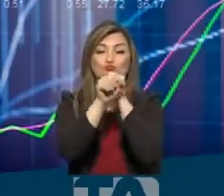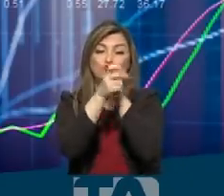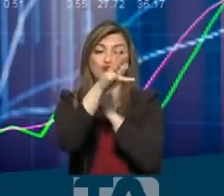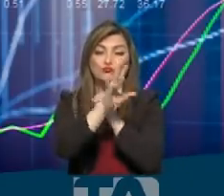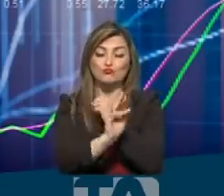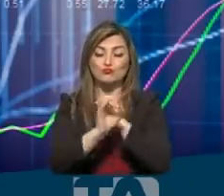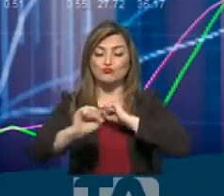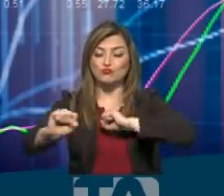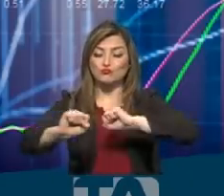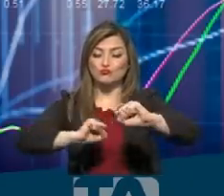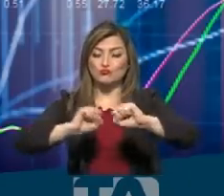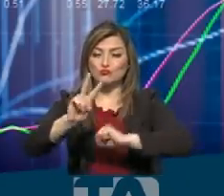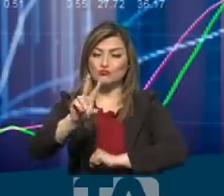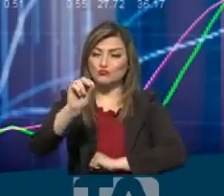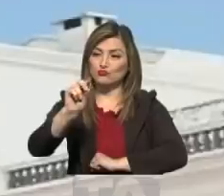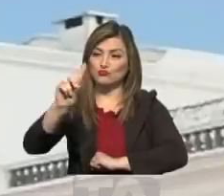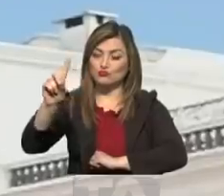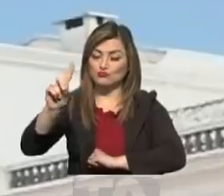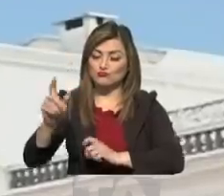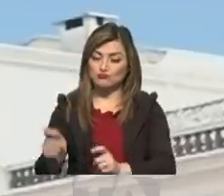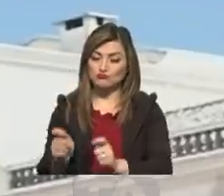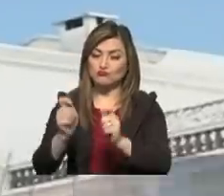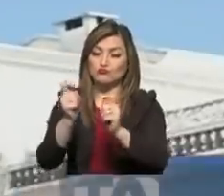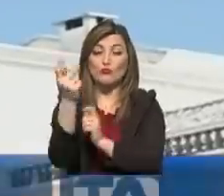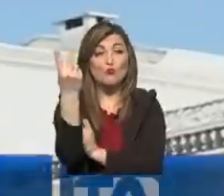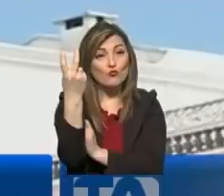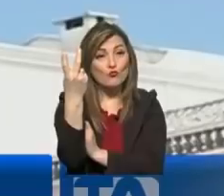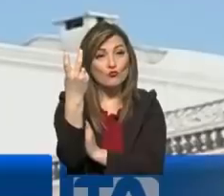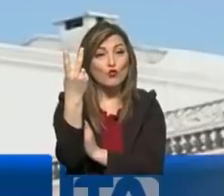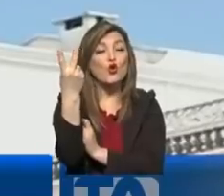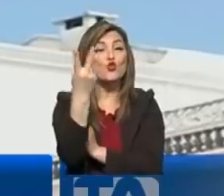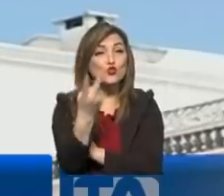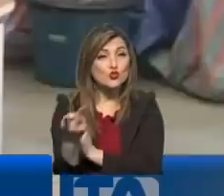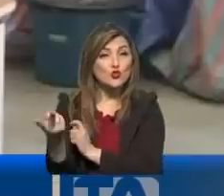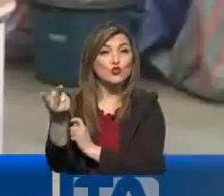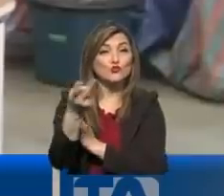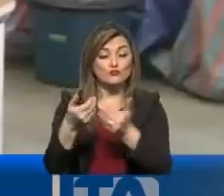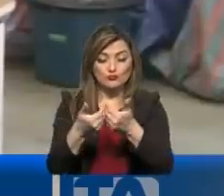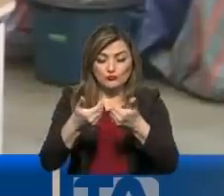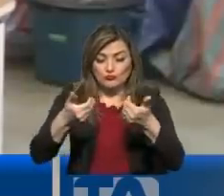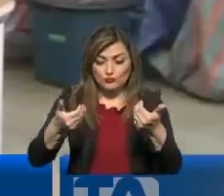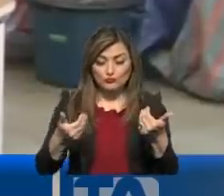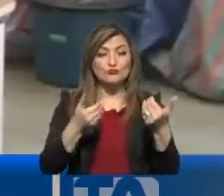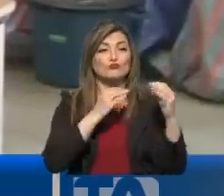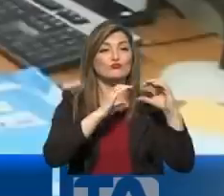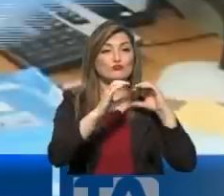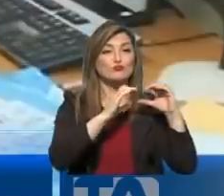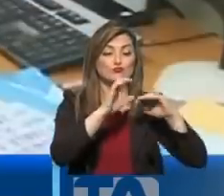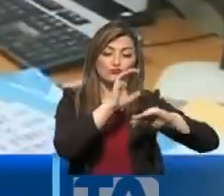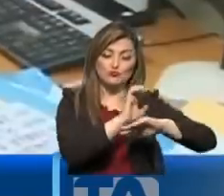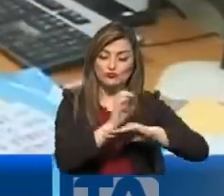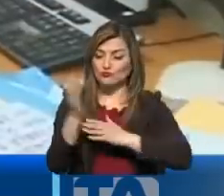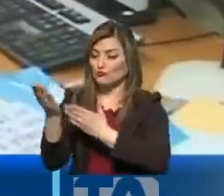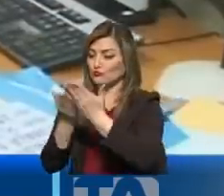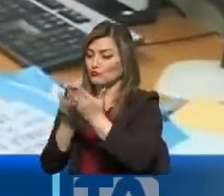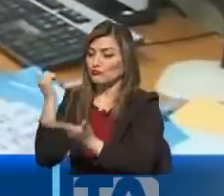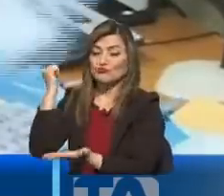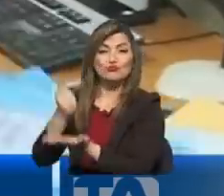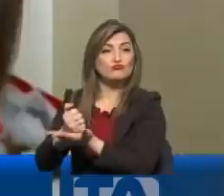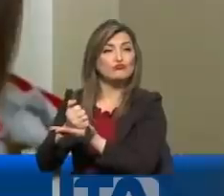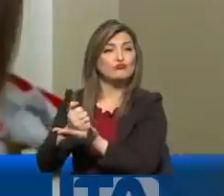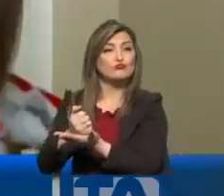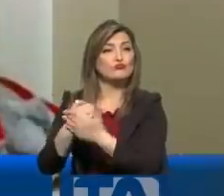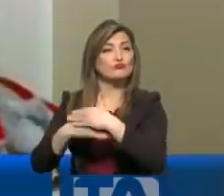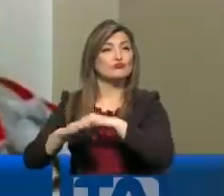de 2021 entregará 12, entre ellas las dos que fueron divididas. Comunicación del Ecuador y Servicios Postales del